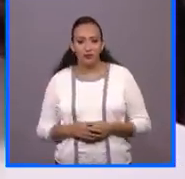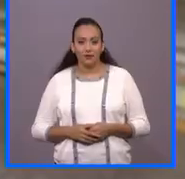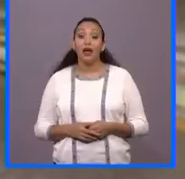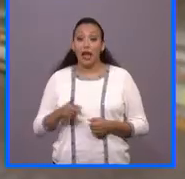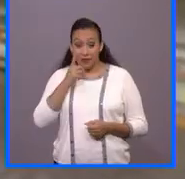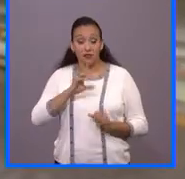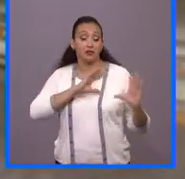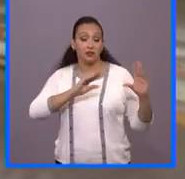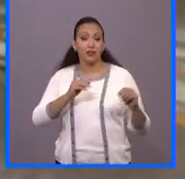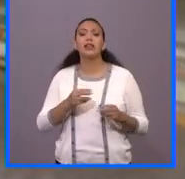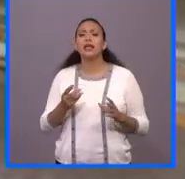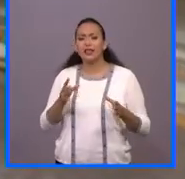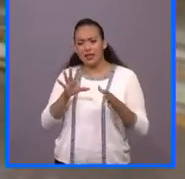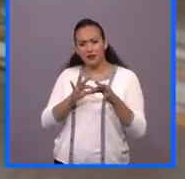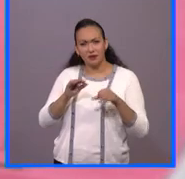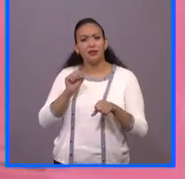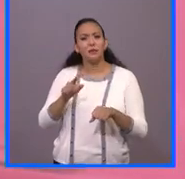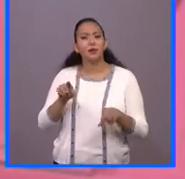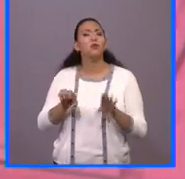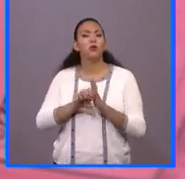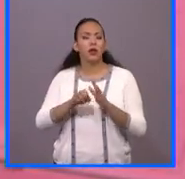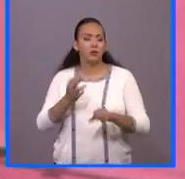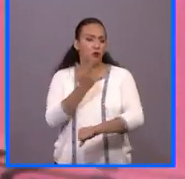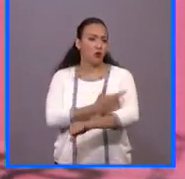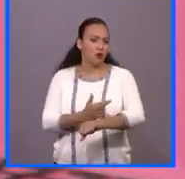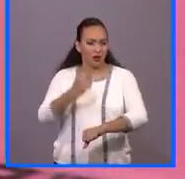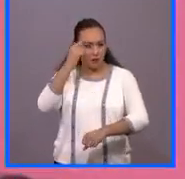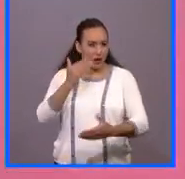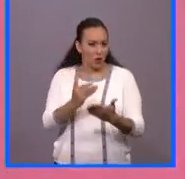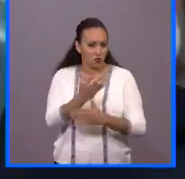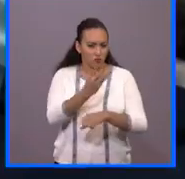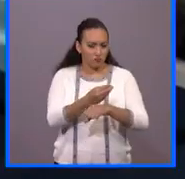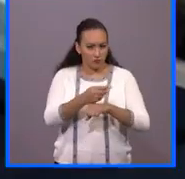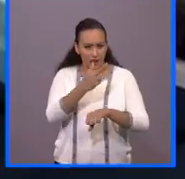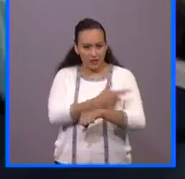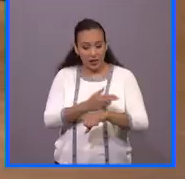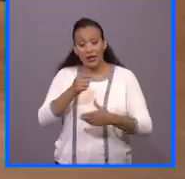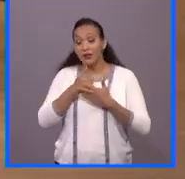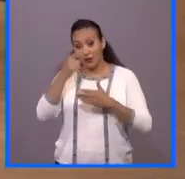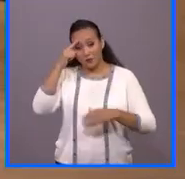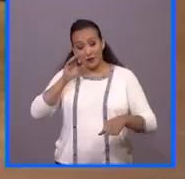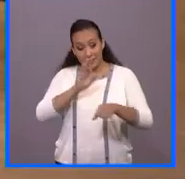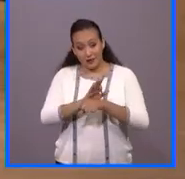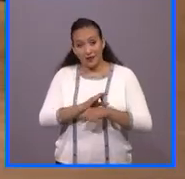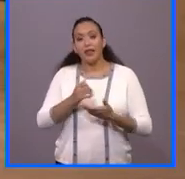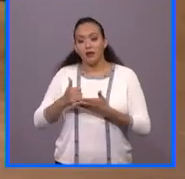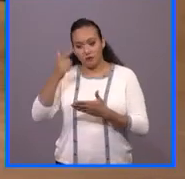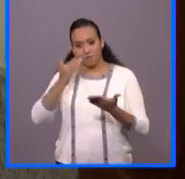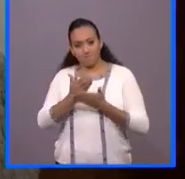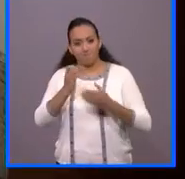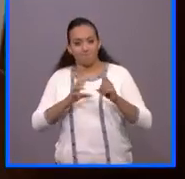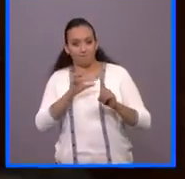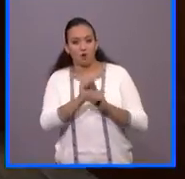sobre capacidad jurídica y sobre ajustes al procedimiento, 2 herramientas prácticas tanto para la defensa como en la impartición de